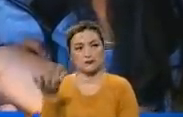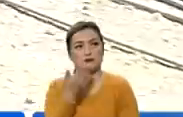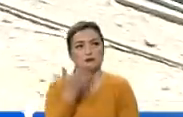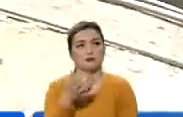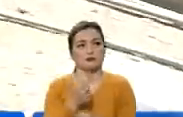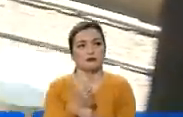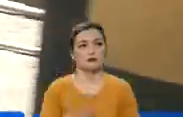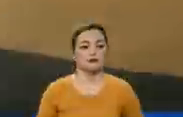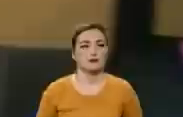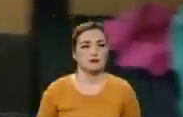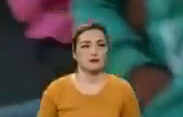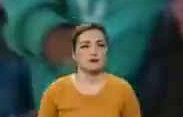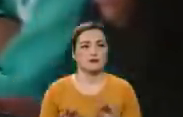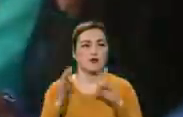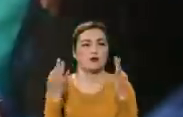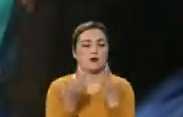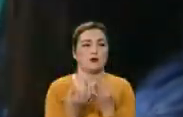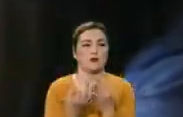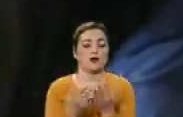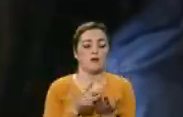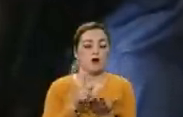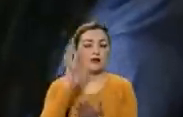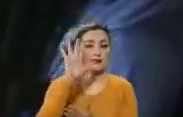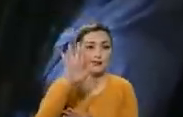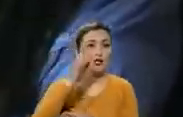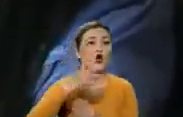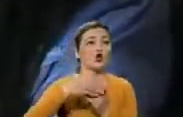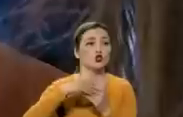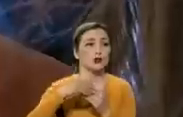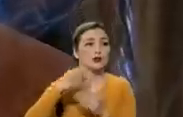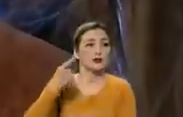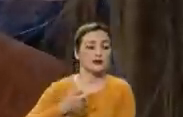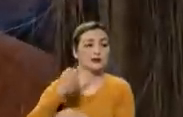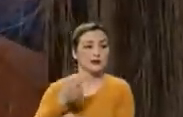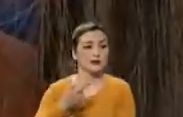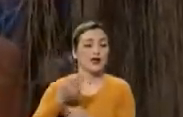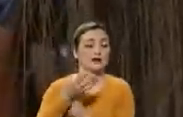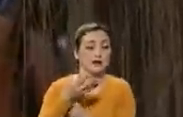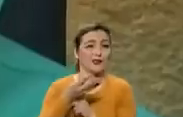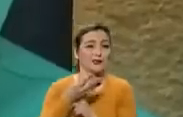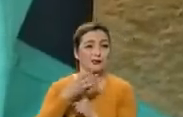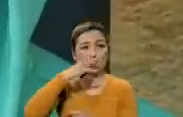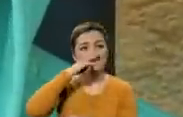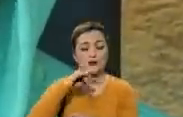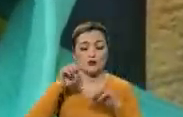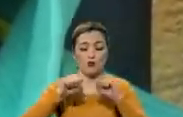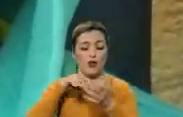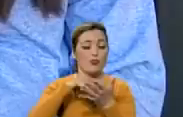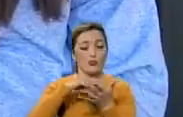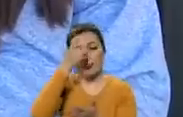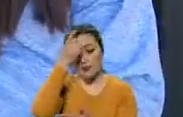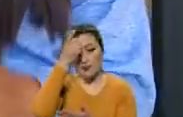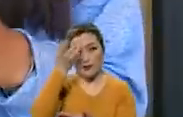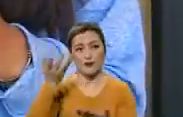cómo hacer. Asegura que la familia tiene que gastar $5 diarios en recargas de datos para que los menores puedan hacer las